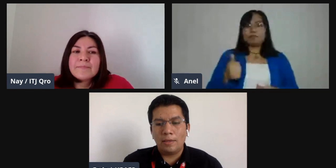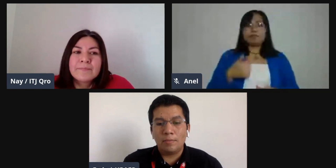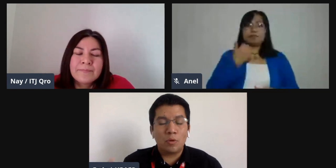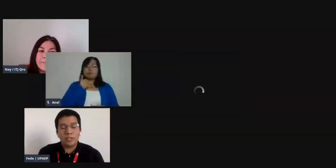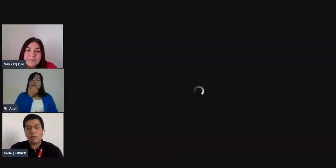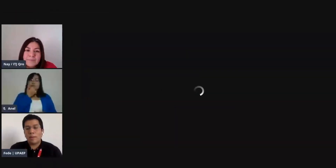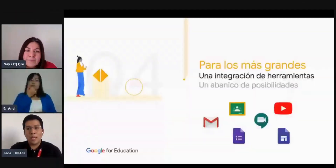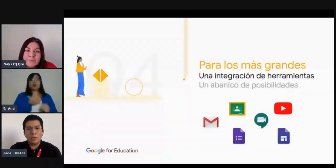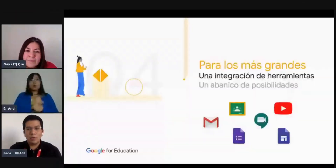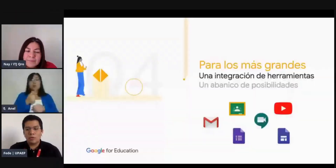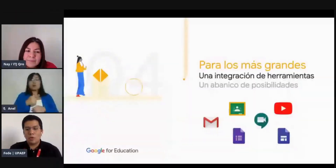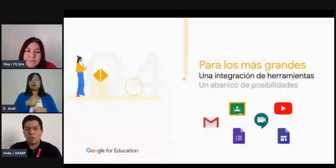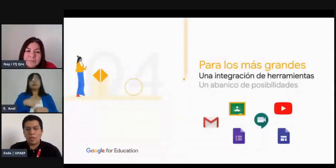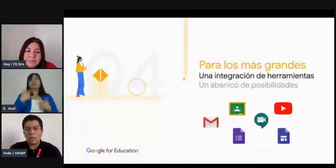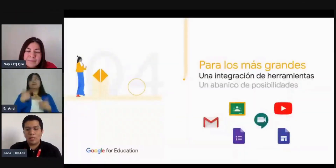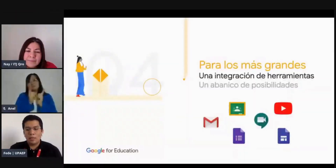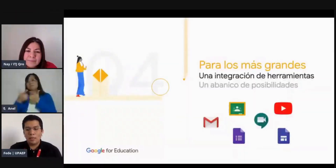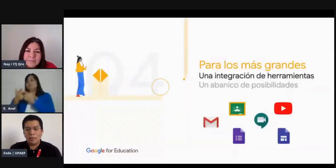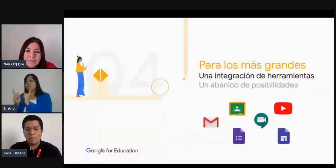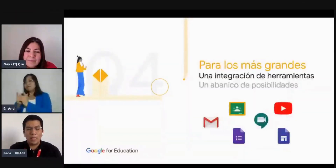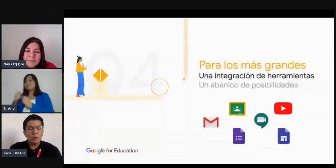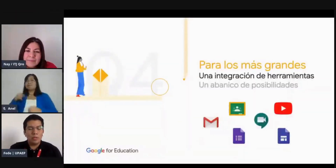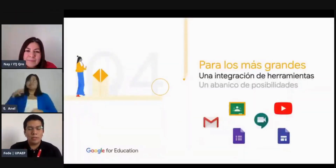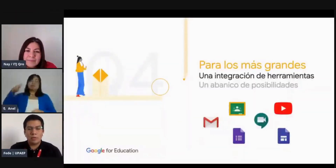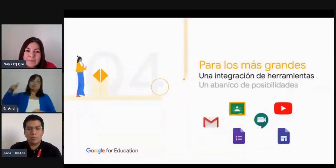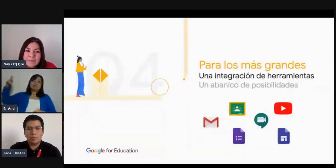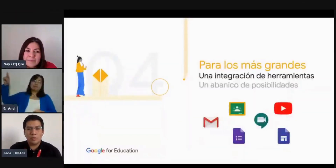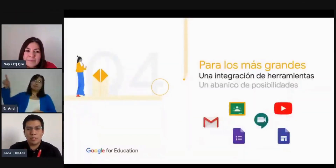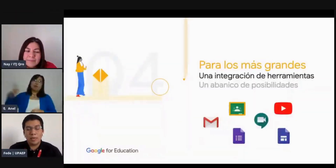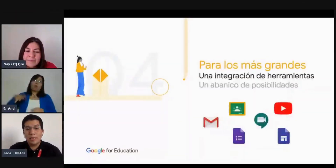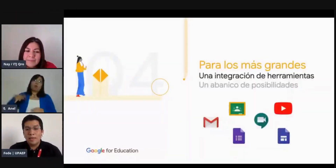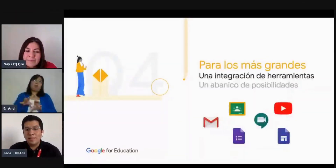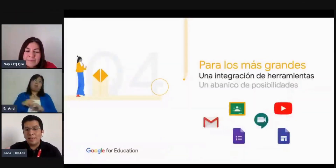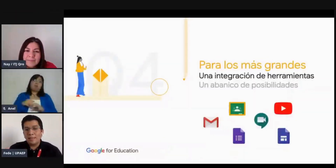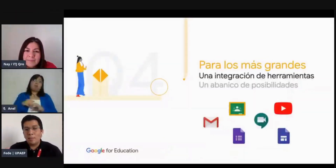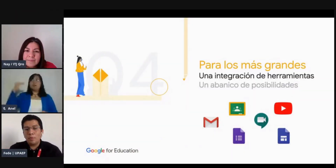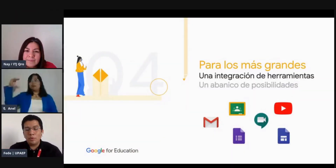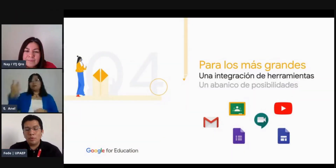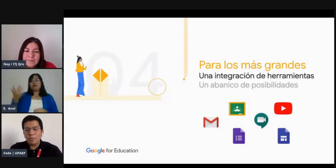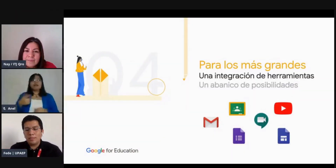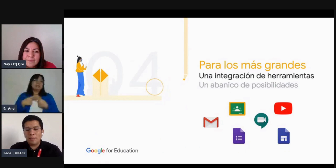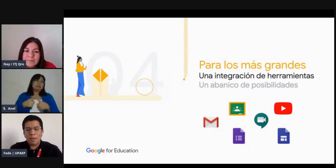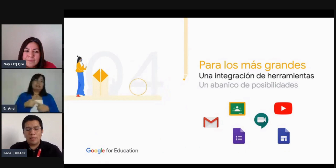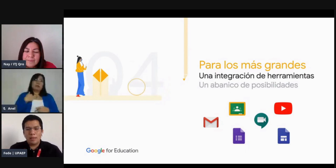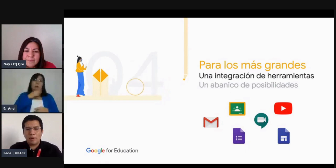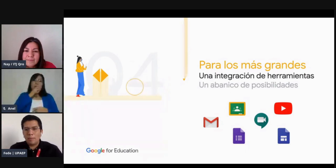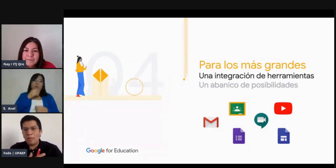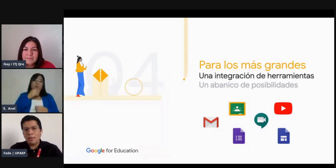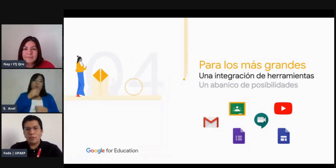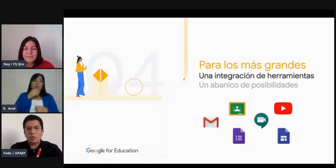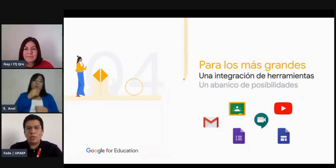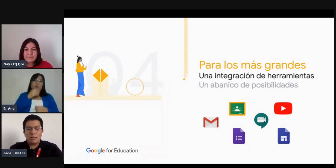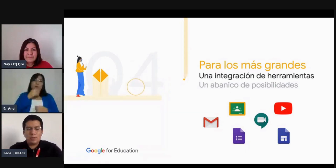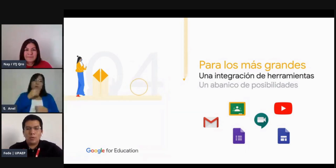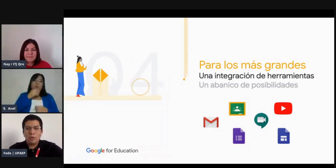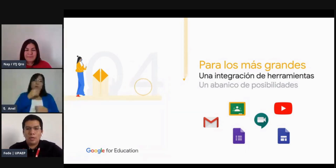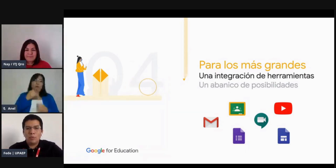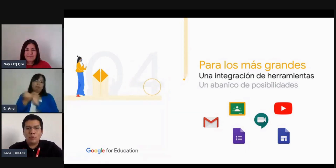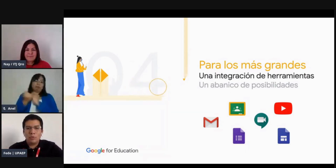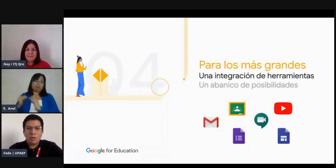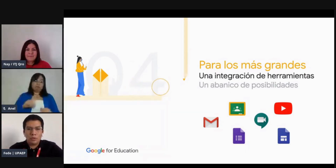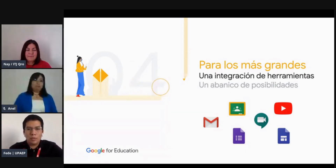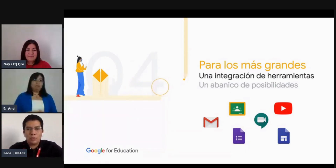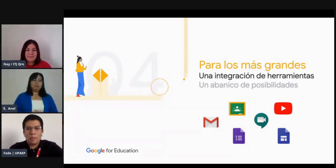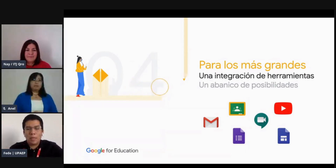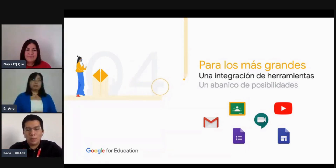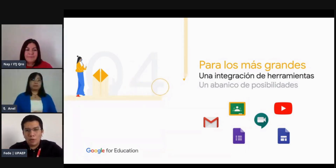de cuestionamientos o de preguntas que nos podemos hacer desde el punto de vista padre de familia. Y estoy casi seguro